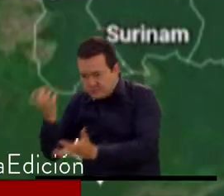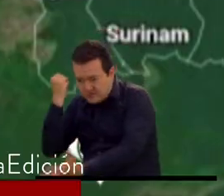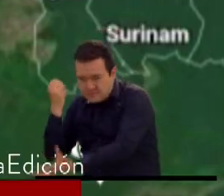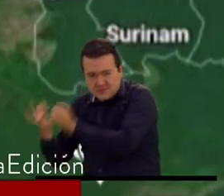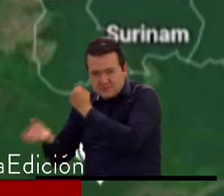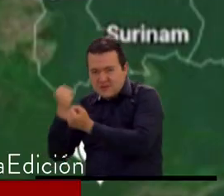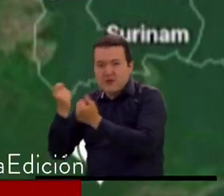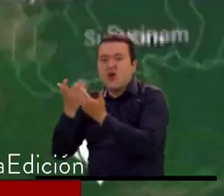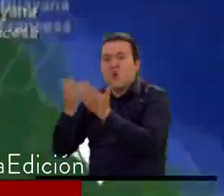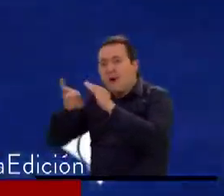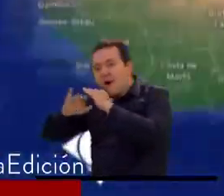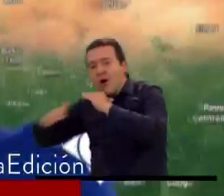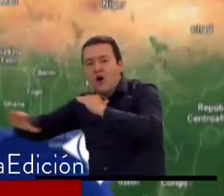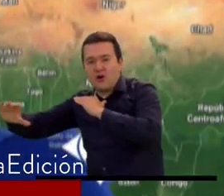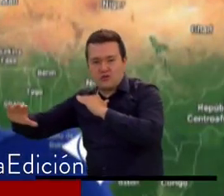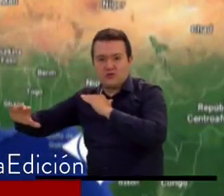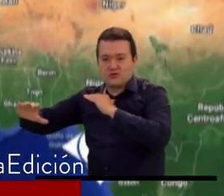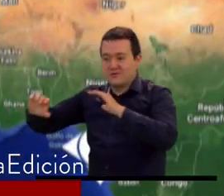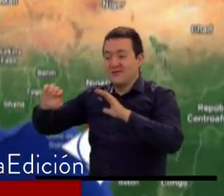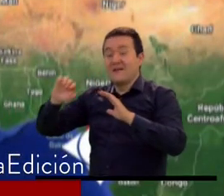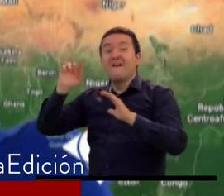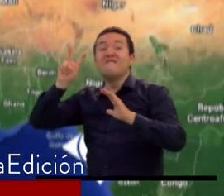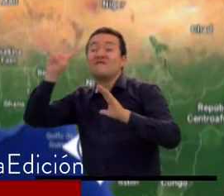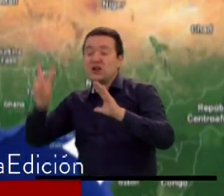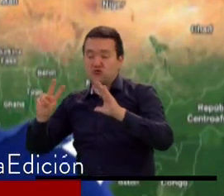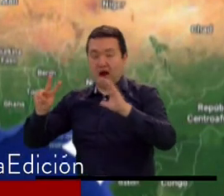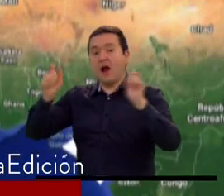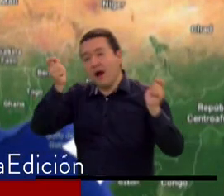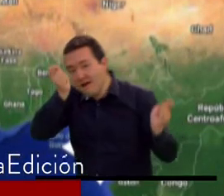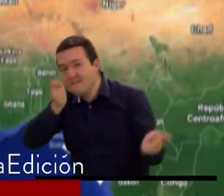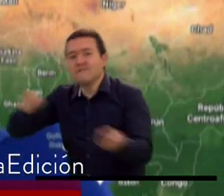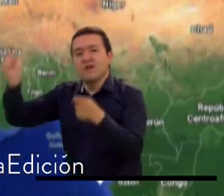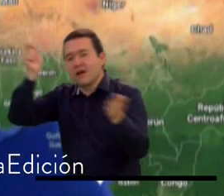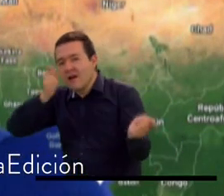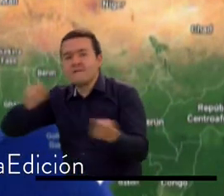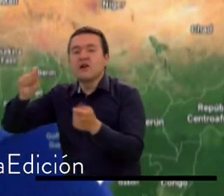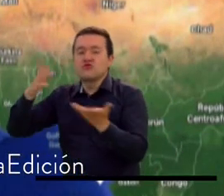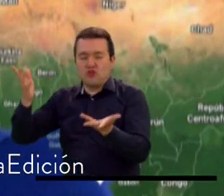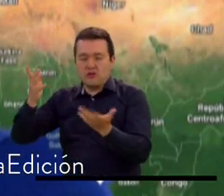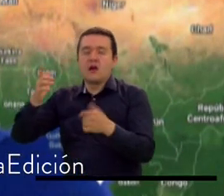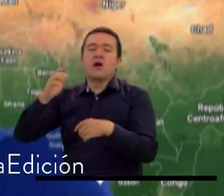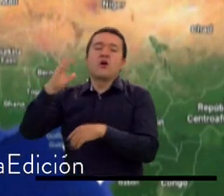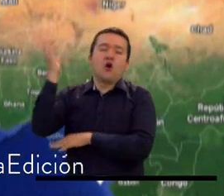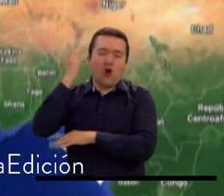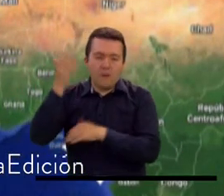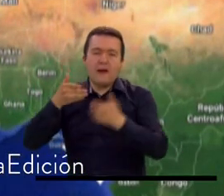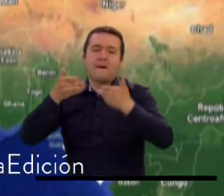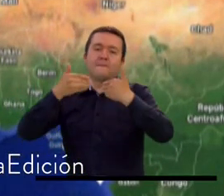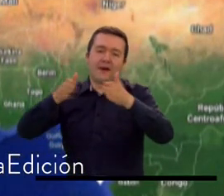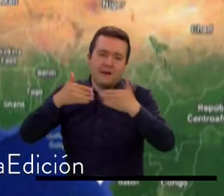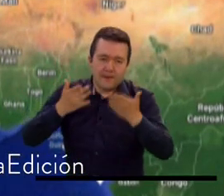en el arco minero del Orinoco en Venezuela para movilizarlos hacia Colombia, Panamá, Puerto Rico y España.